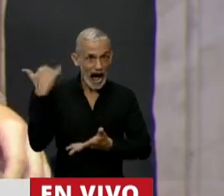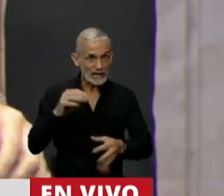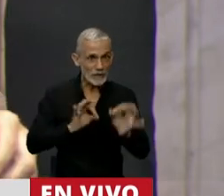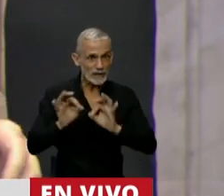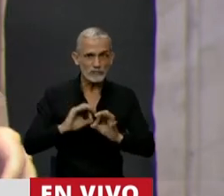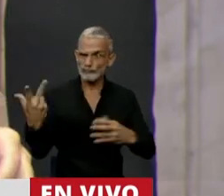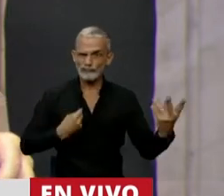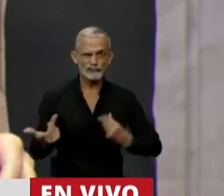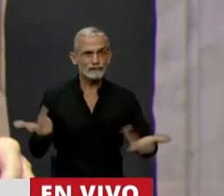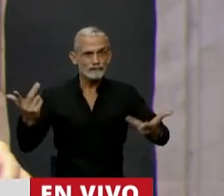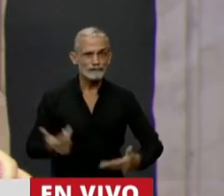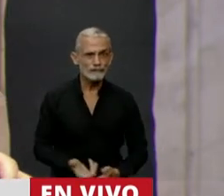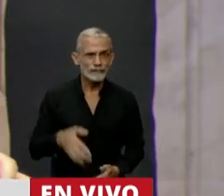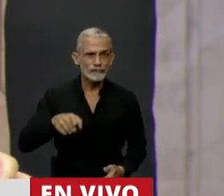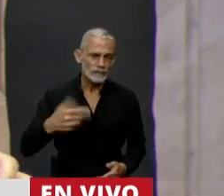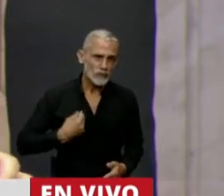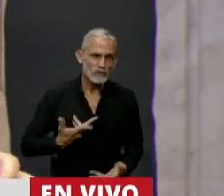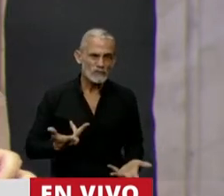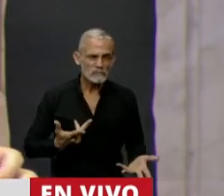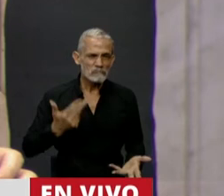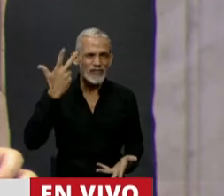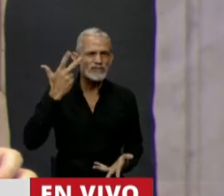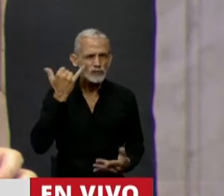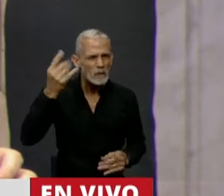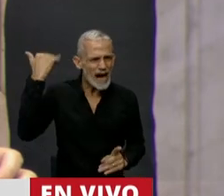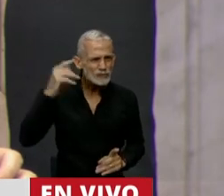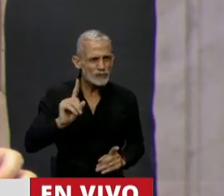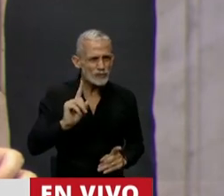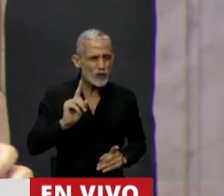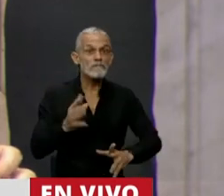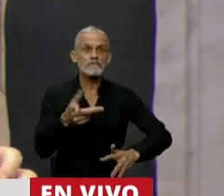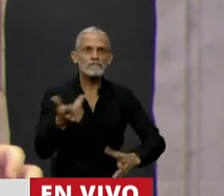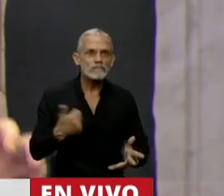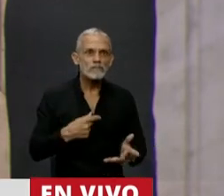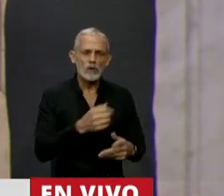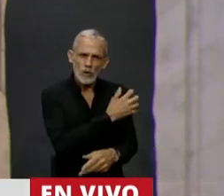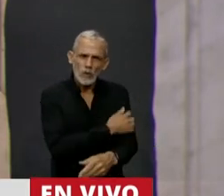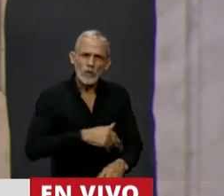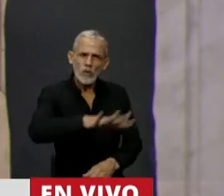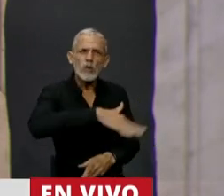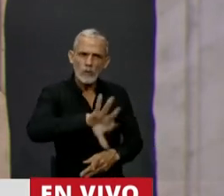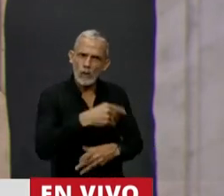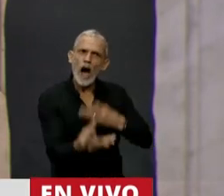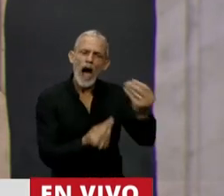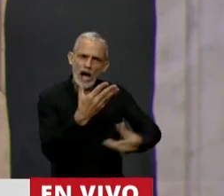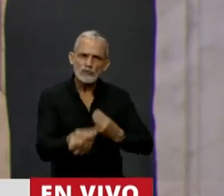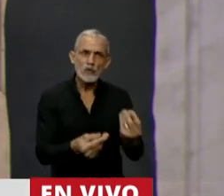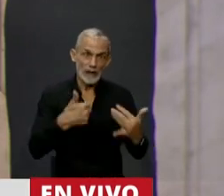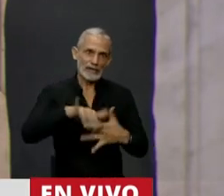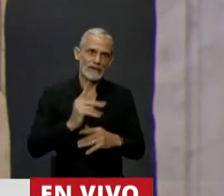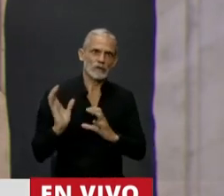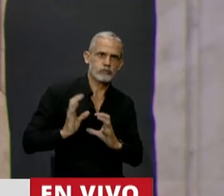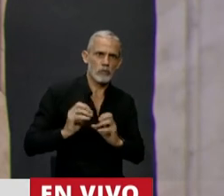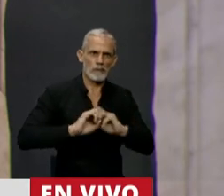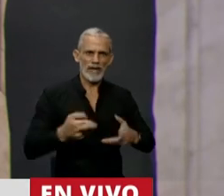recinto. Digo, que hubiese aliviado a los sectores populares que son los que más han cargado con esta crisis y que, va a ser